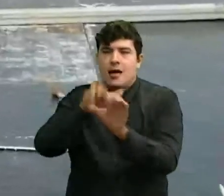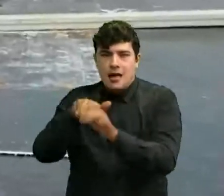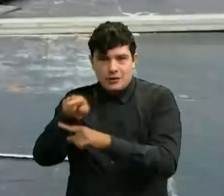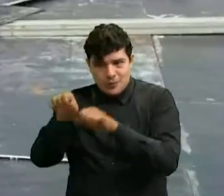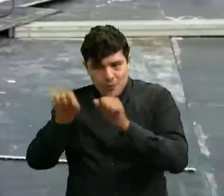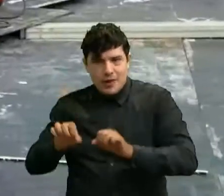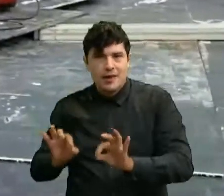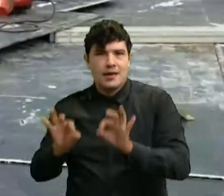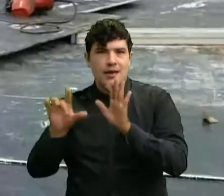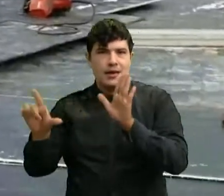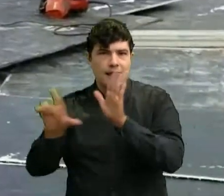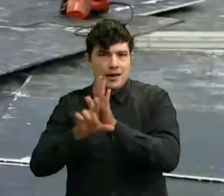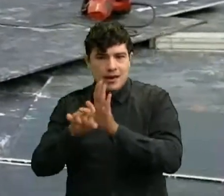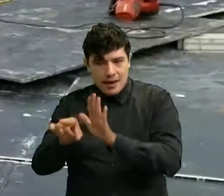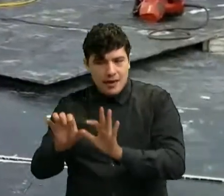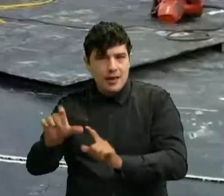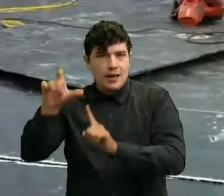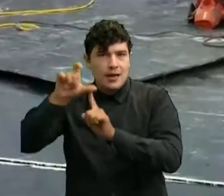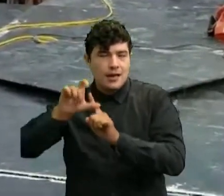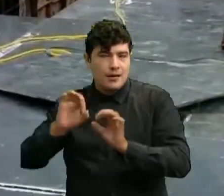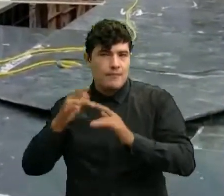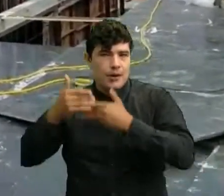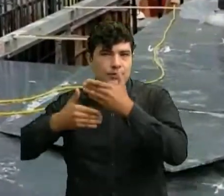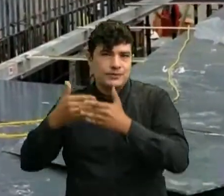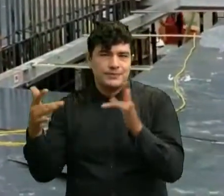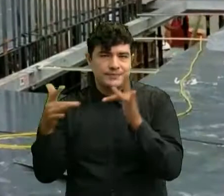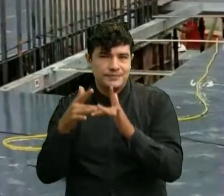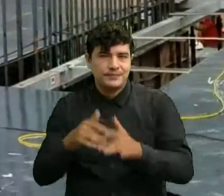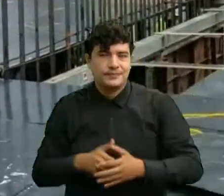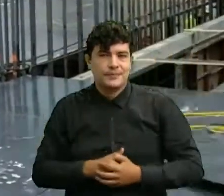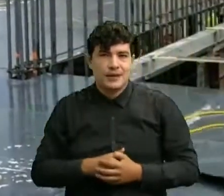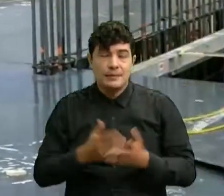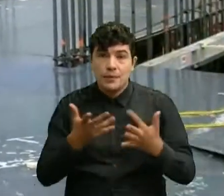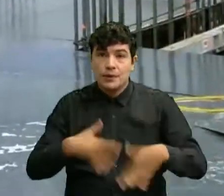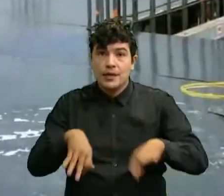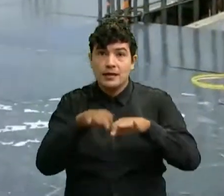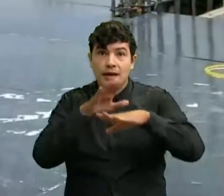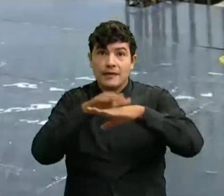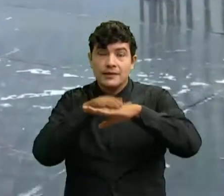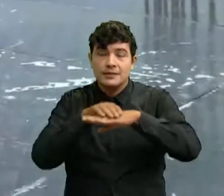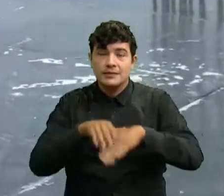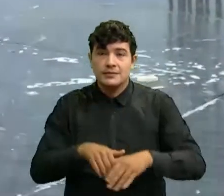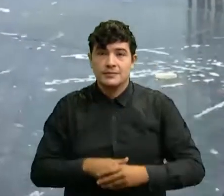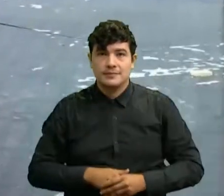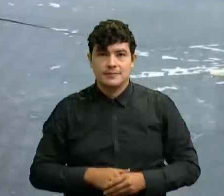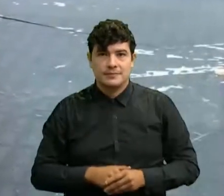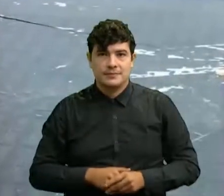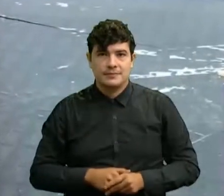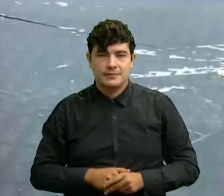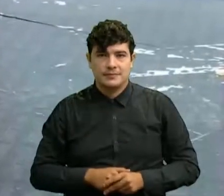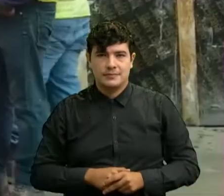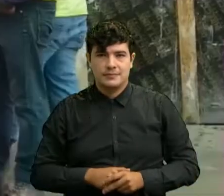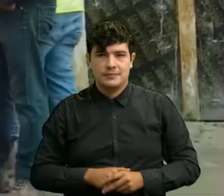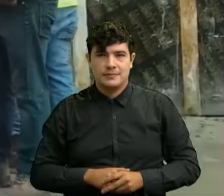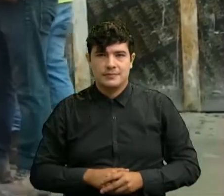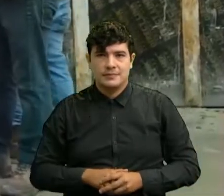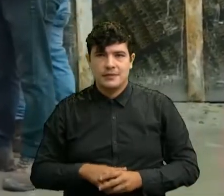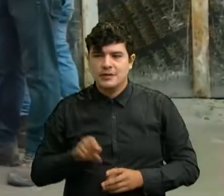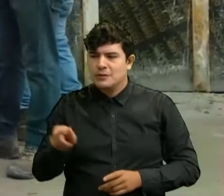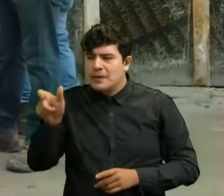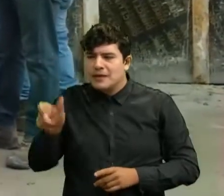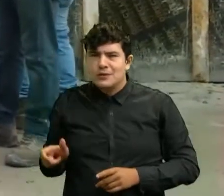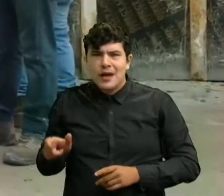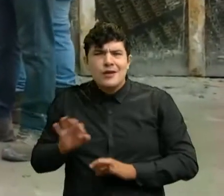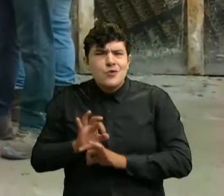prestación definida administrado por Colpensiones. Importante lo siguiente: si estamos hablando de una persona que nunca estuvo afiliada a